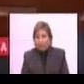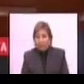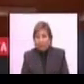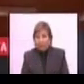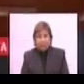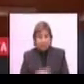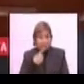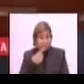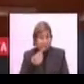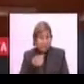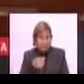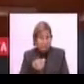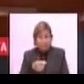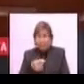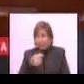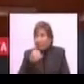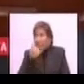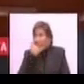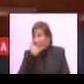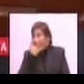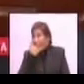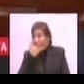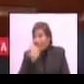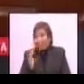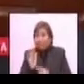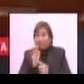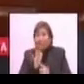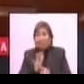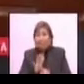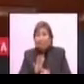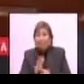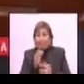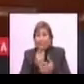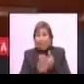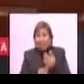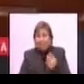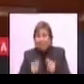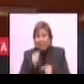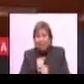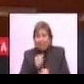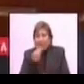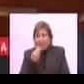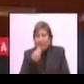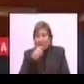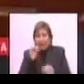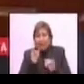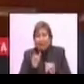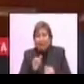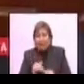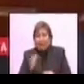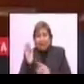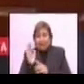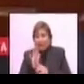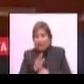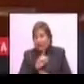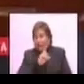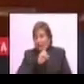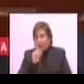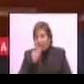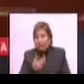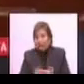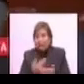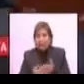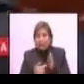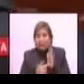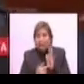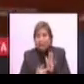Y ellos han cometido el hierro de presentar una cuestión de confianza porque se había presentado, y no habían constatado que